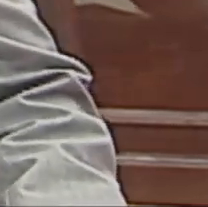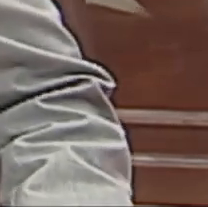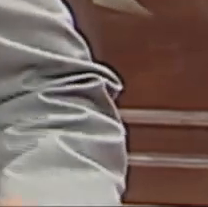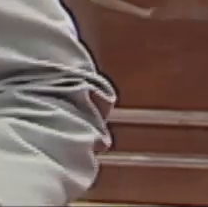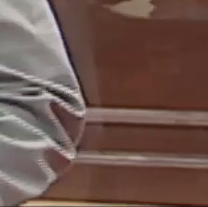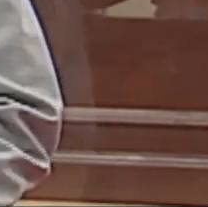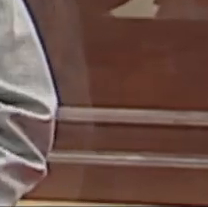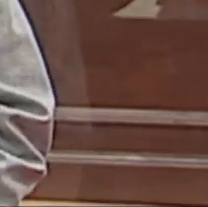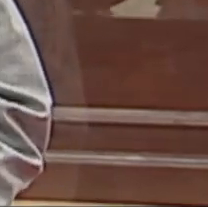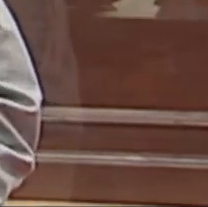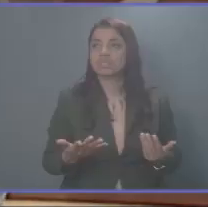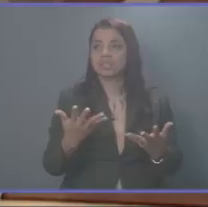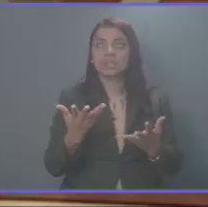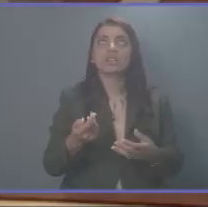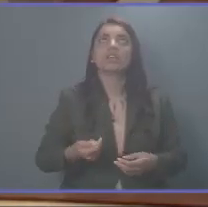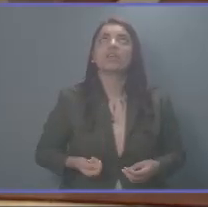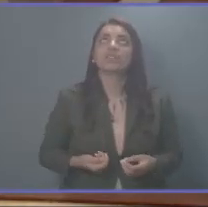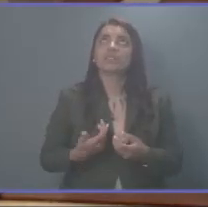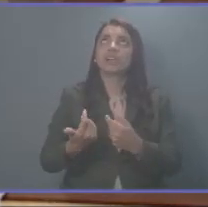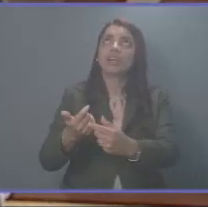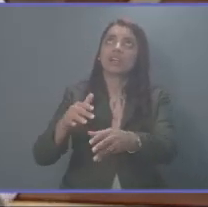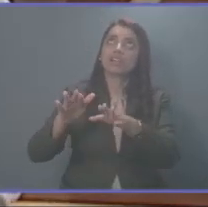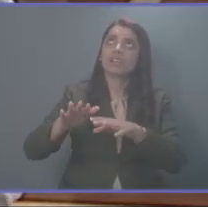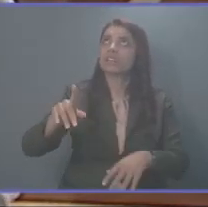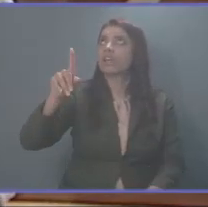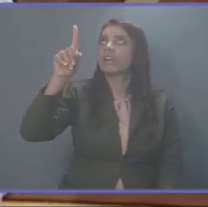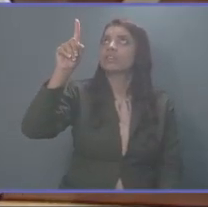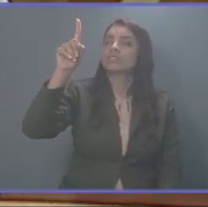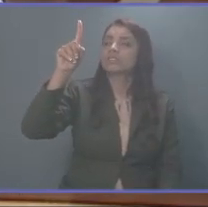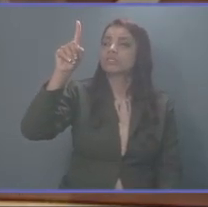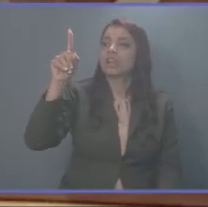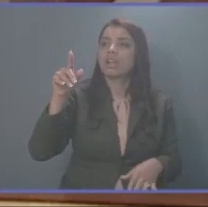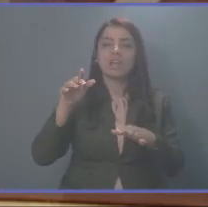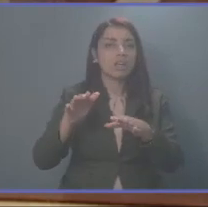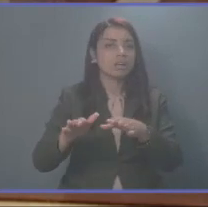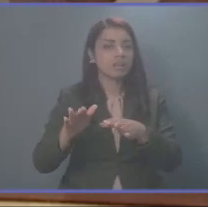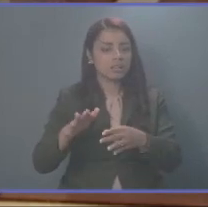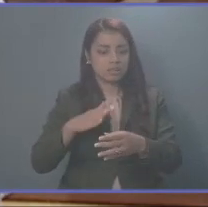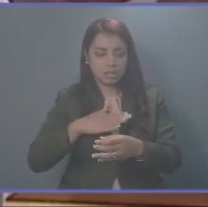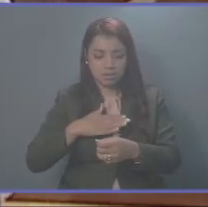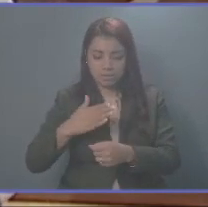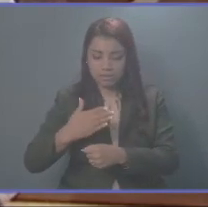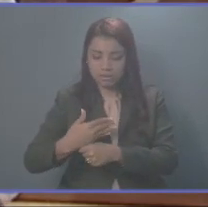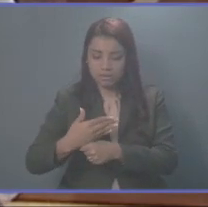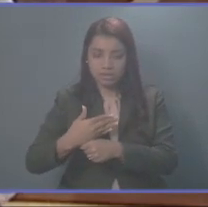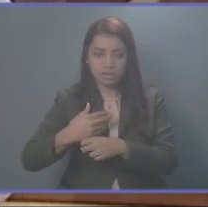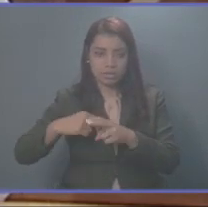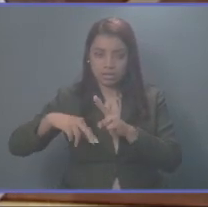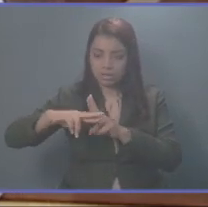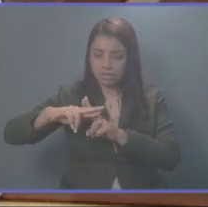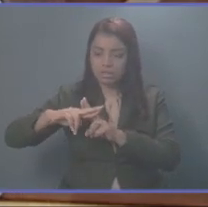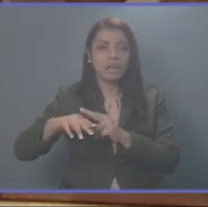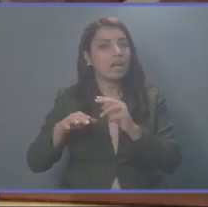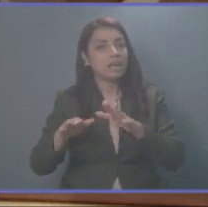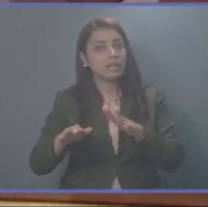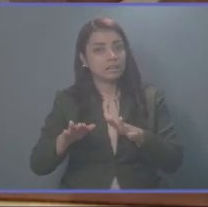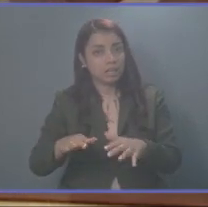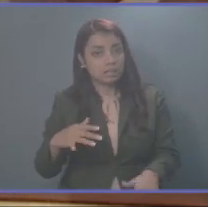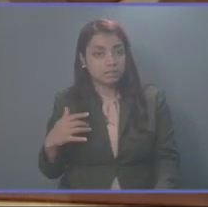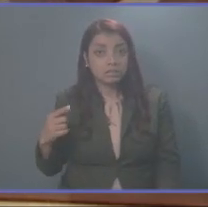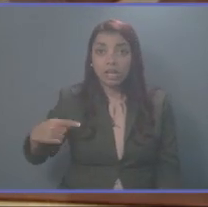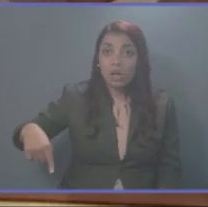y quiero agradecer a Dios, a mi partido, a los ciudadanos y a ustedes por haberme dado